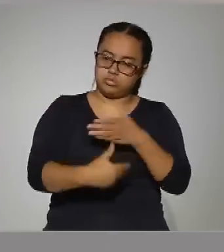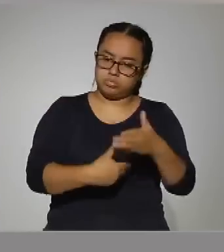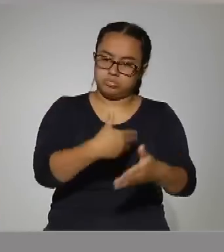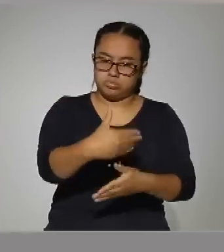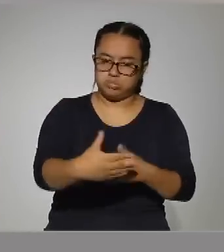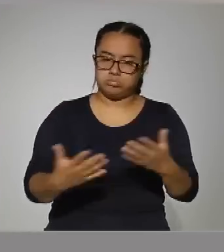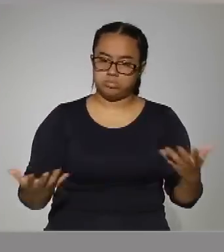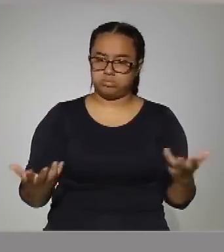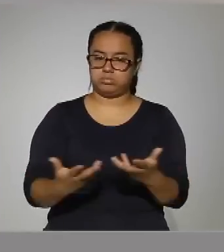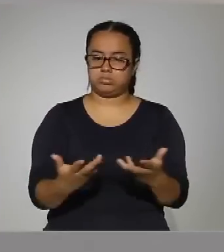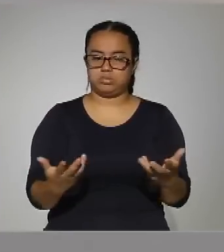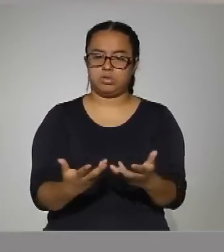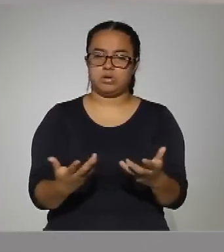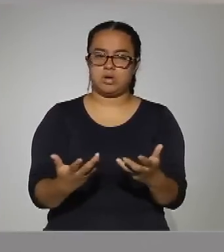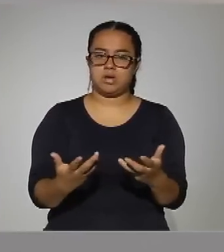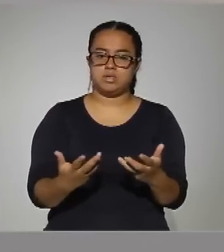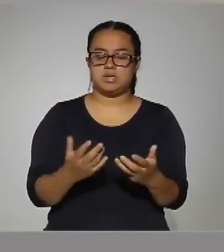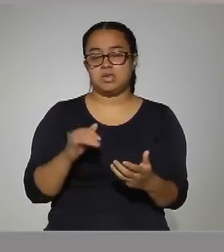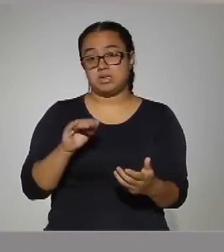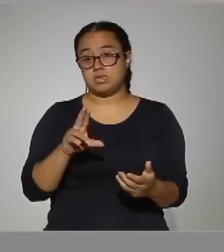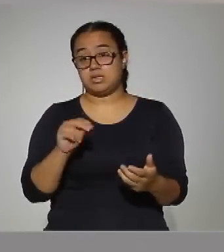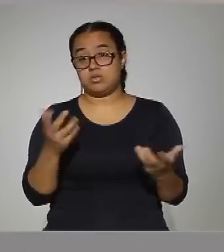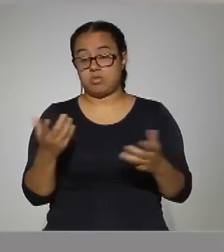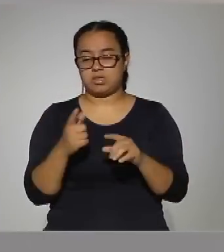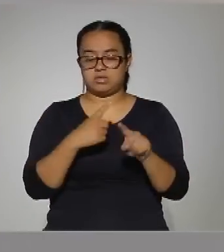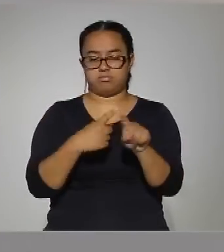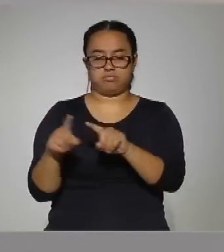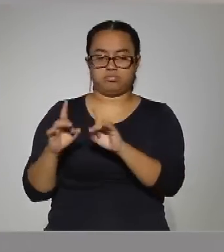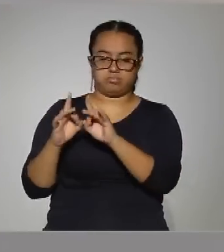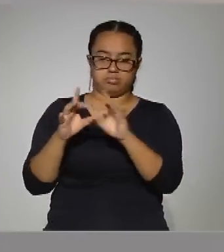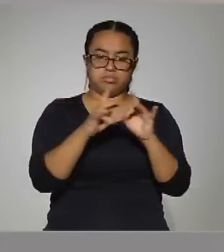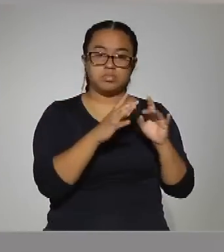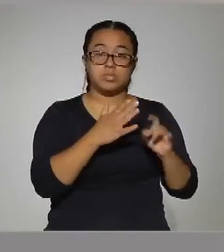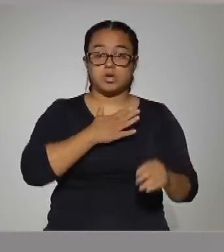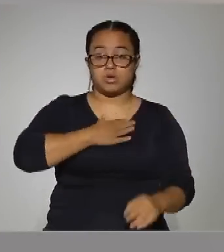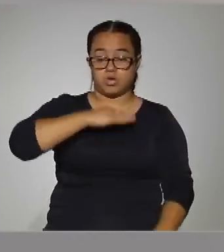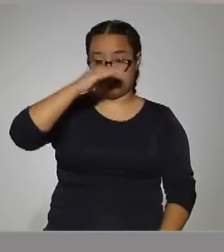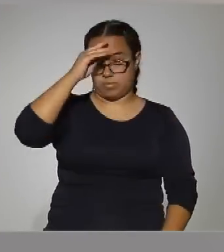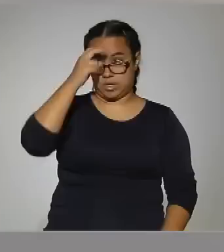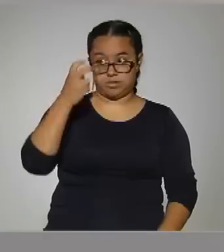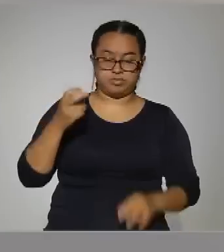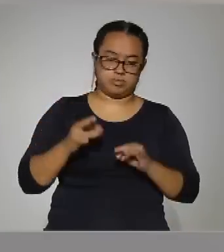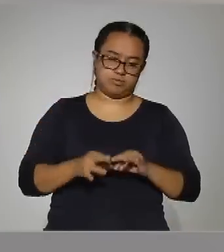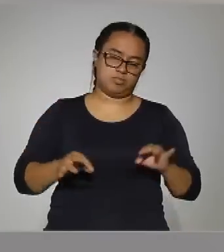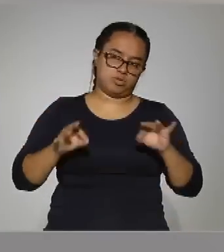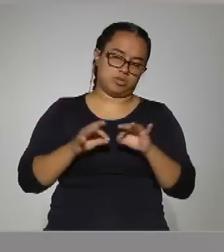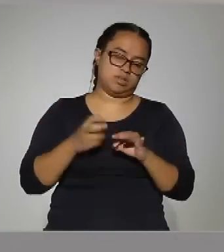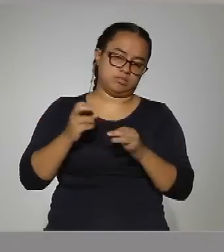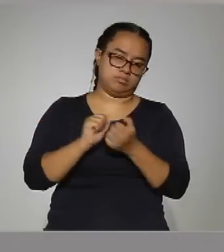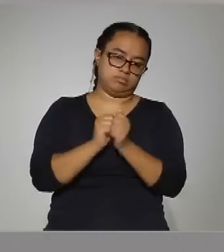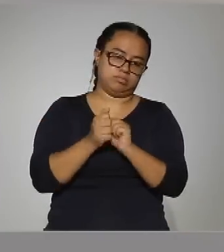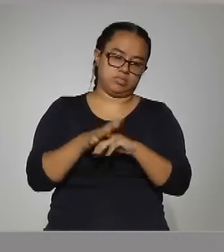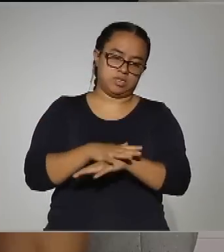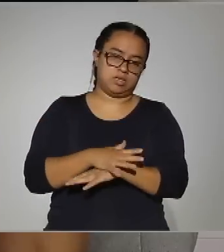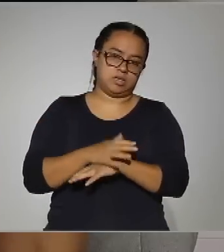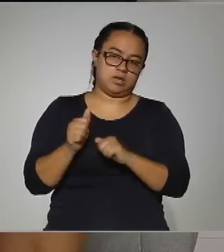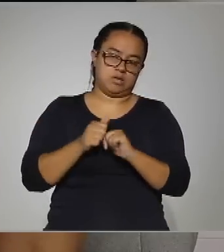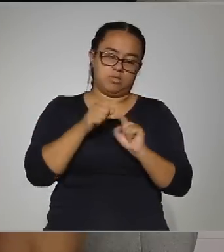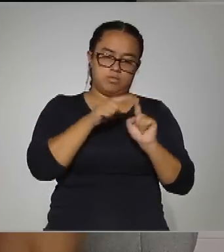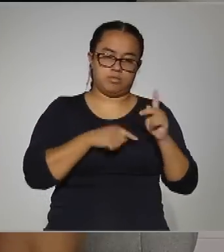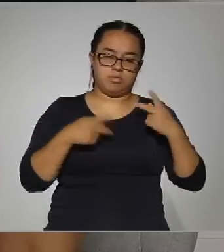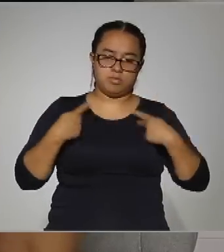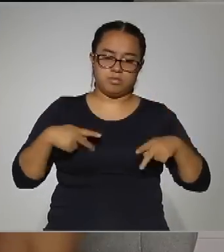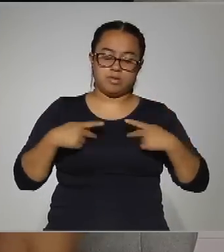que ejecutó o no ciertas situaciones. Entonces, me parece muy trascendental esto que nos menciona este ser humano, ¿no?